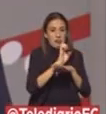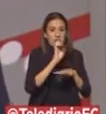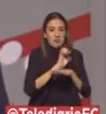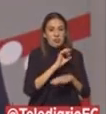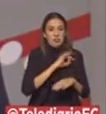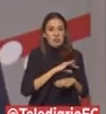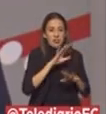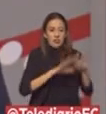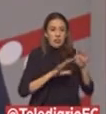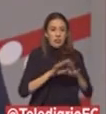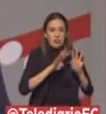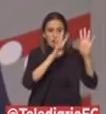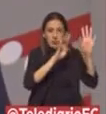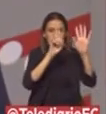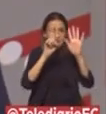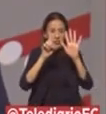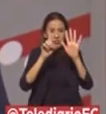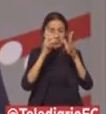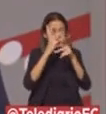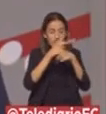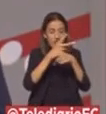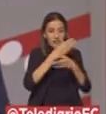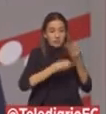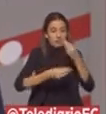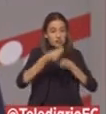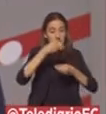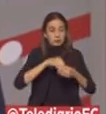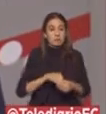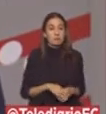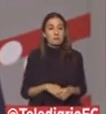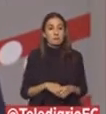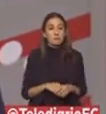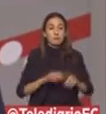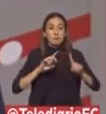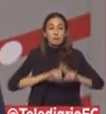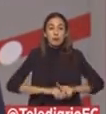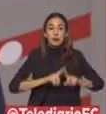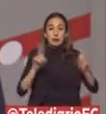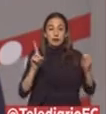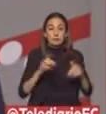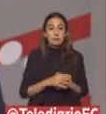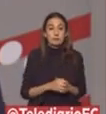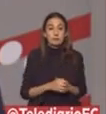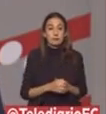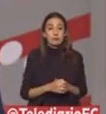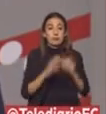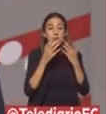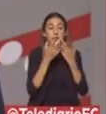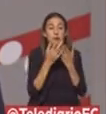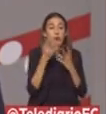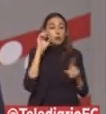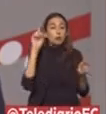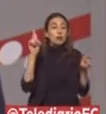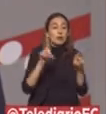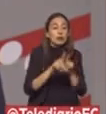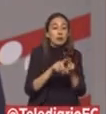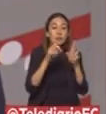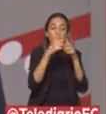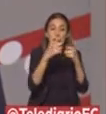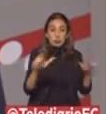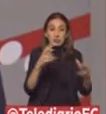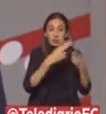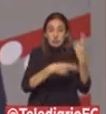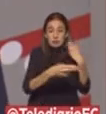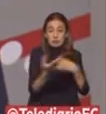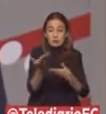cubre alrededor del 96 por ciento los productos que intercambian sin embargo un tratado de libre comercio favorecerá principalmente la